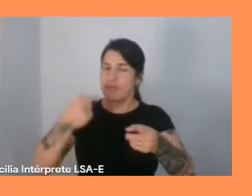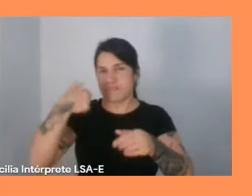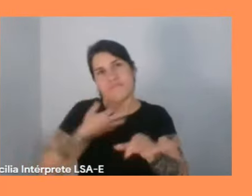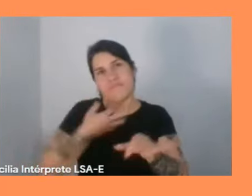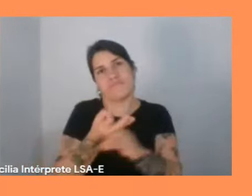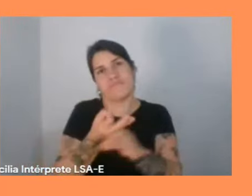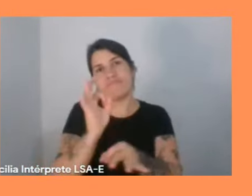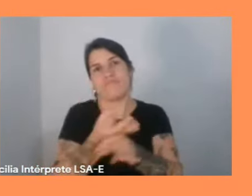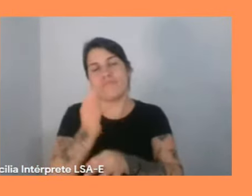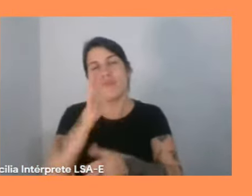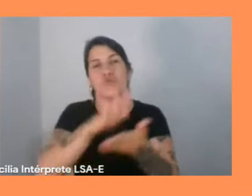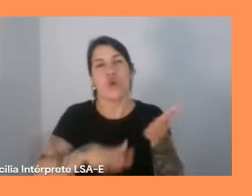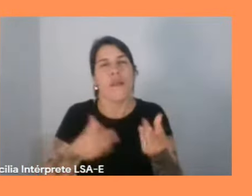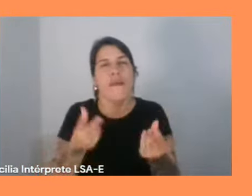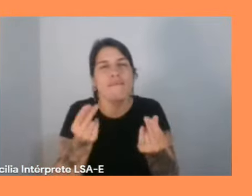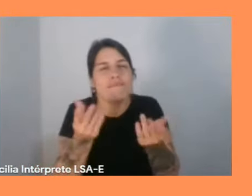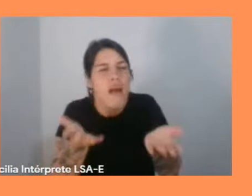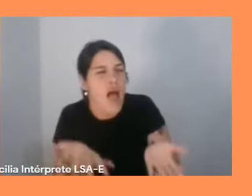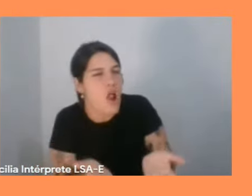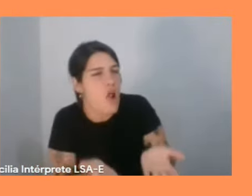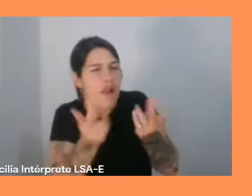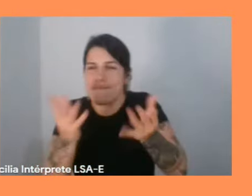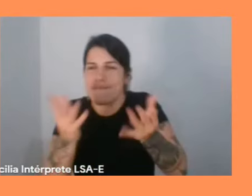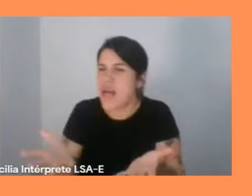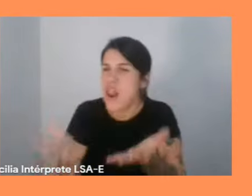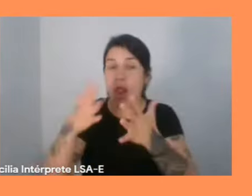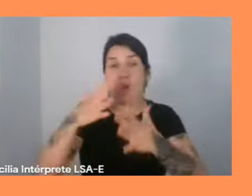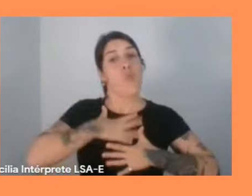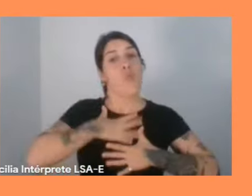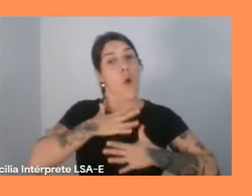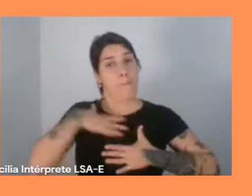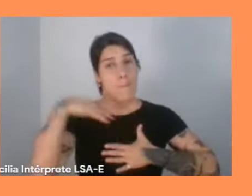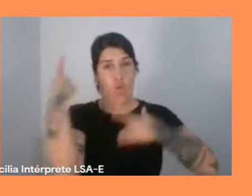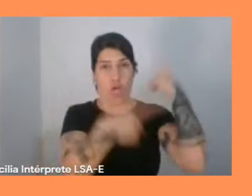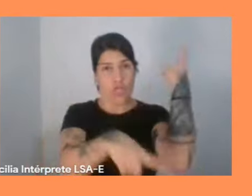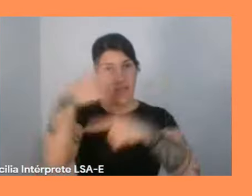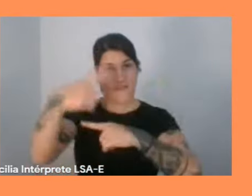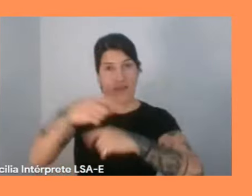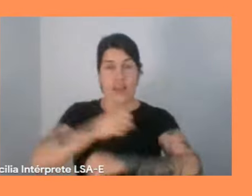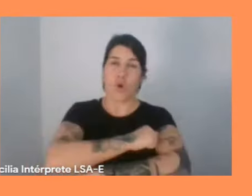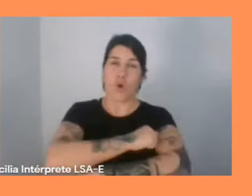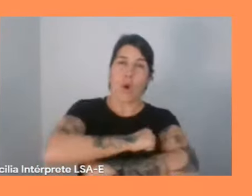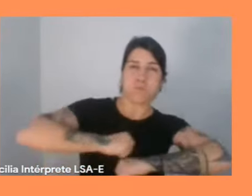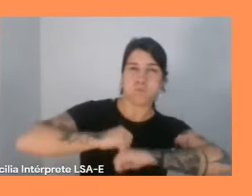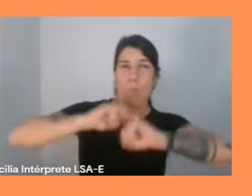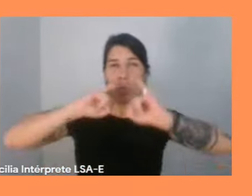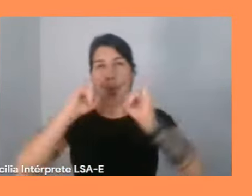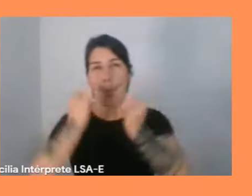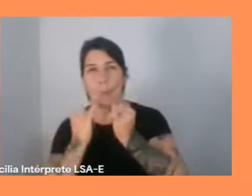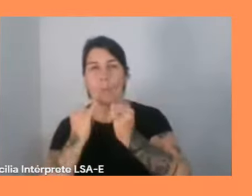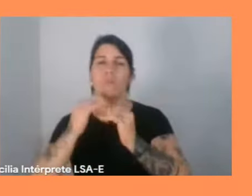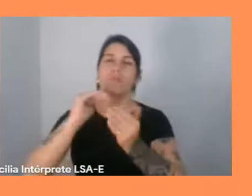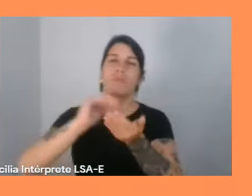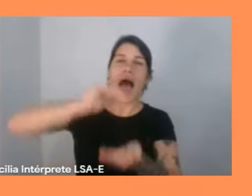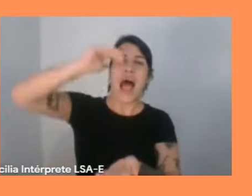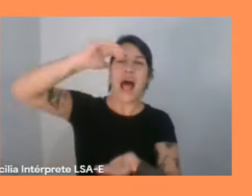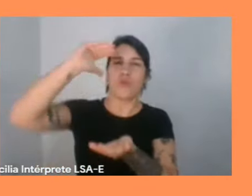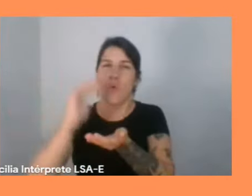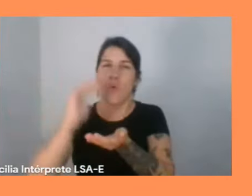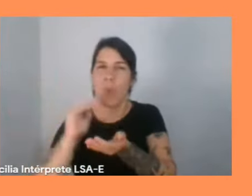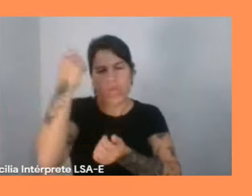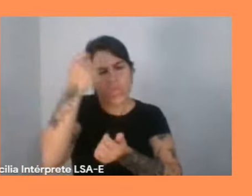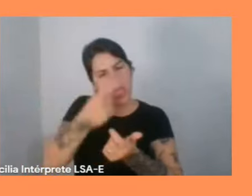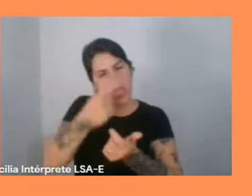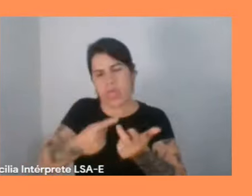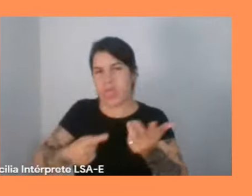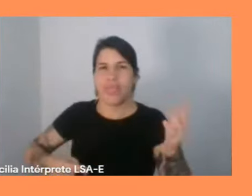cuerpos. Respetar estas diversidades culturales es fundamental para una sociedad